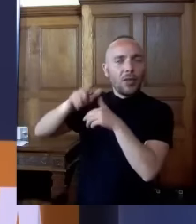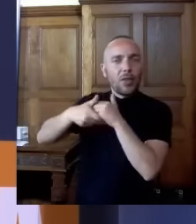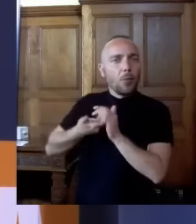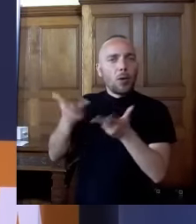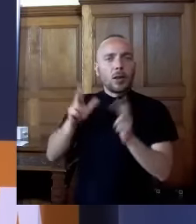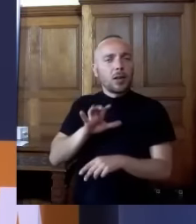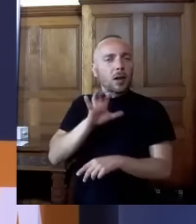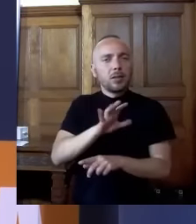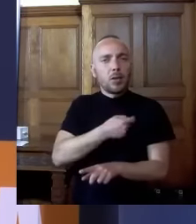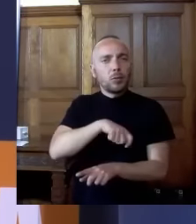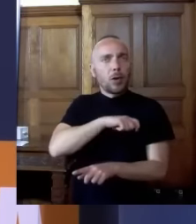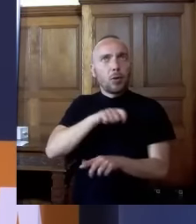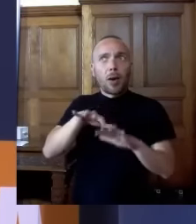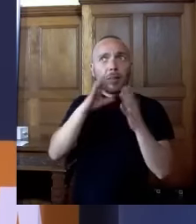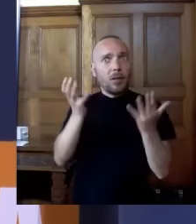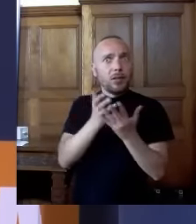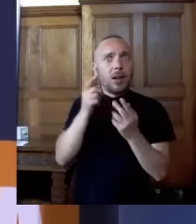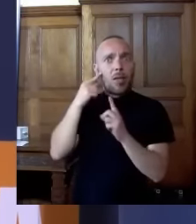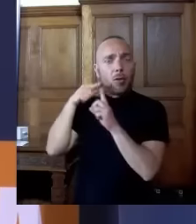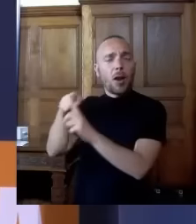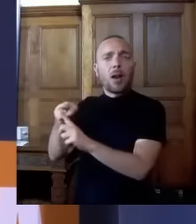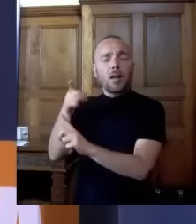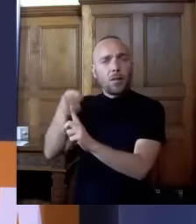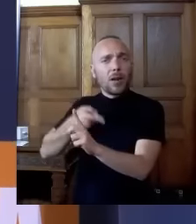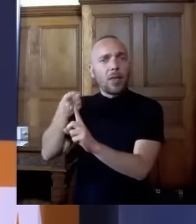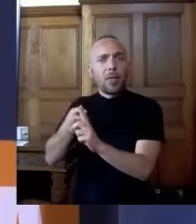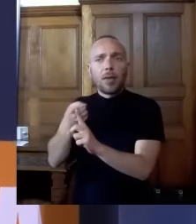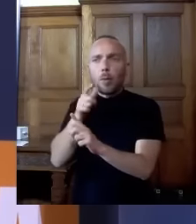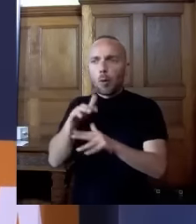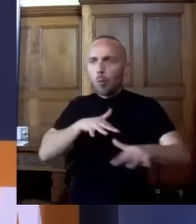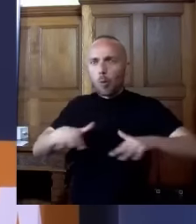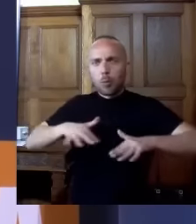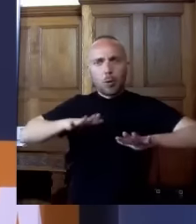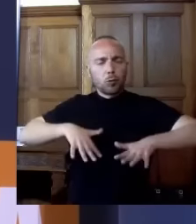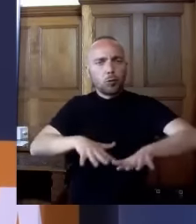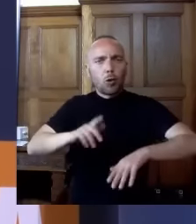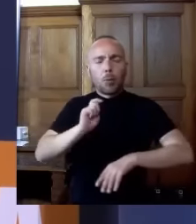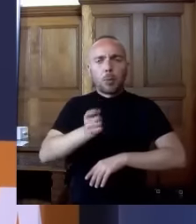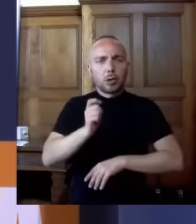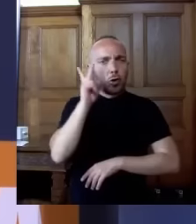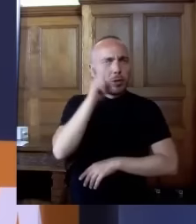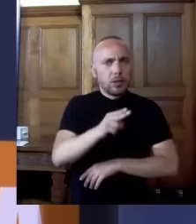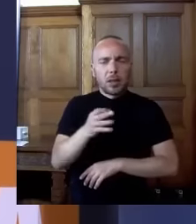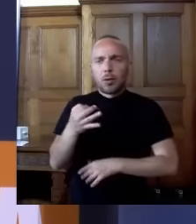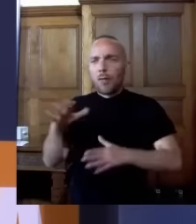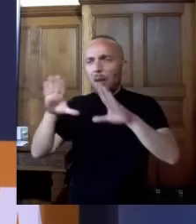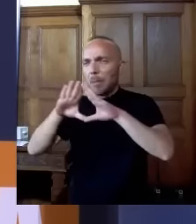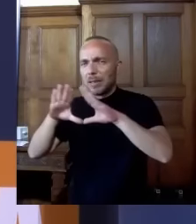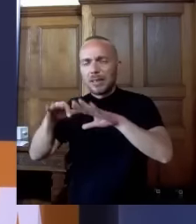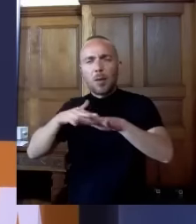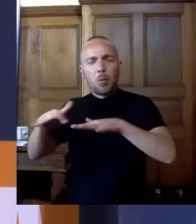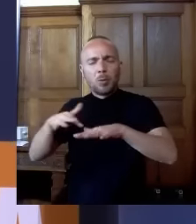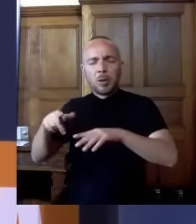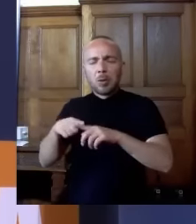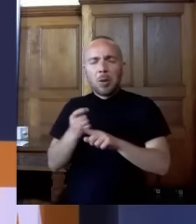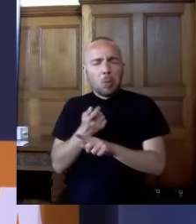español a nivel internacional por su movimiento de pensionistas por su movimiento feminista que ha sido uno de los pocos